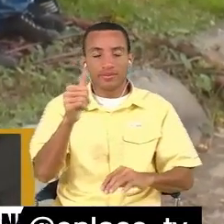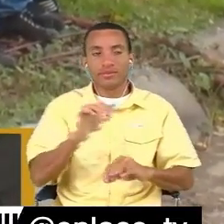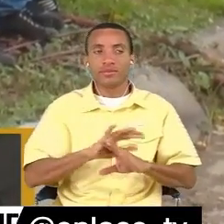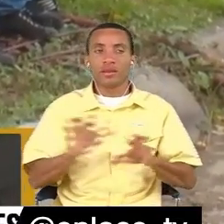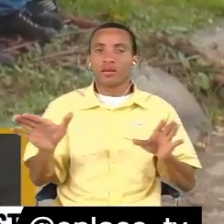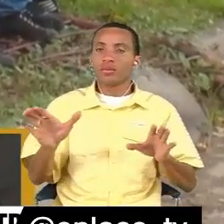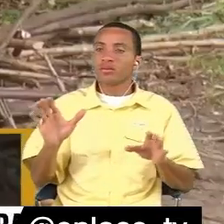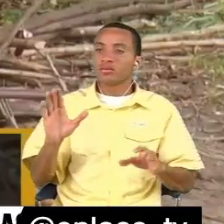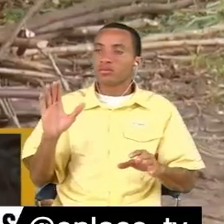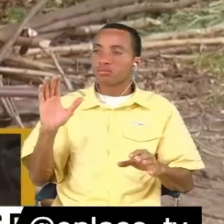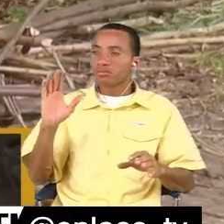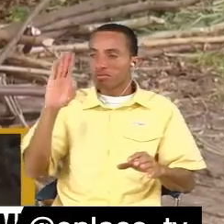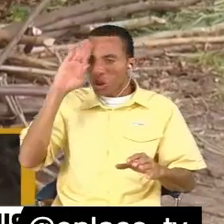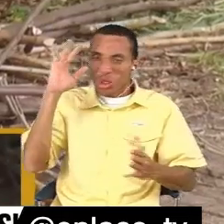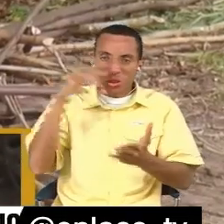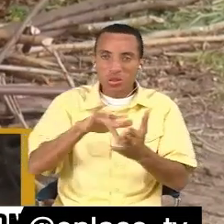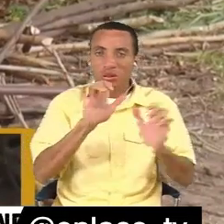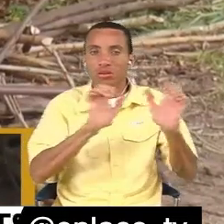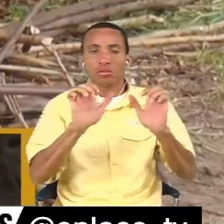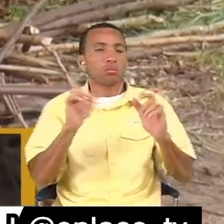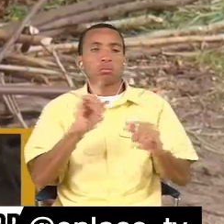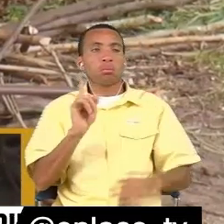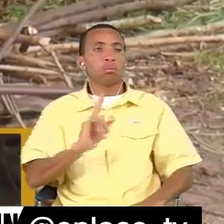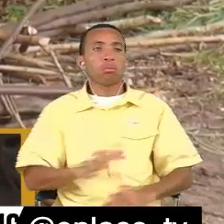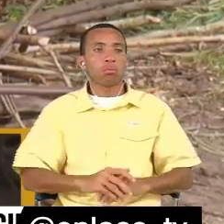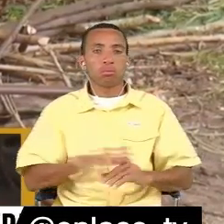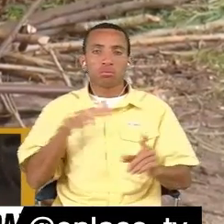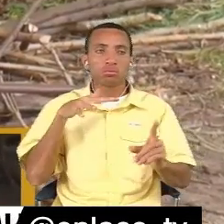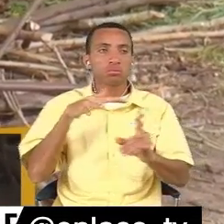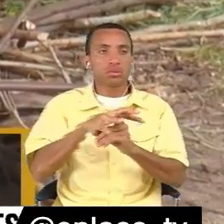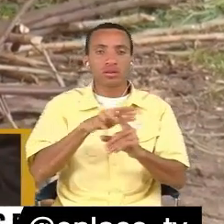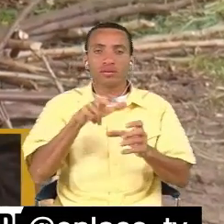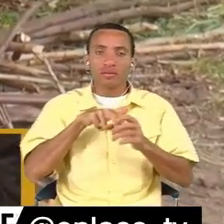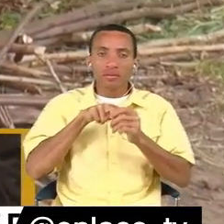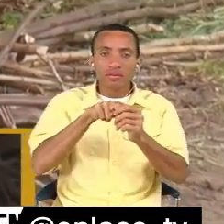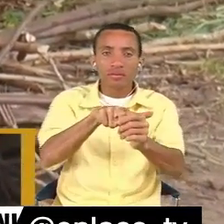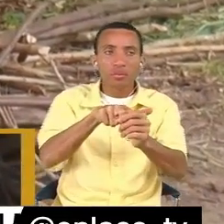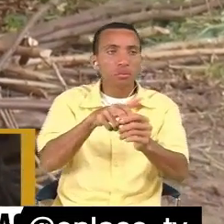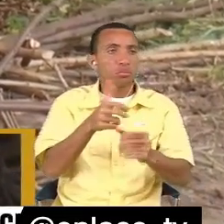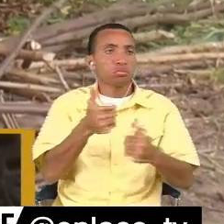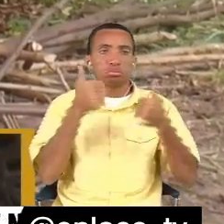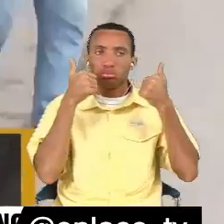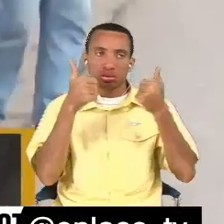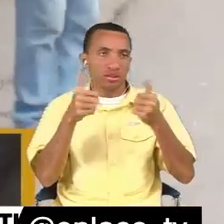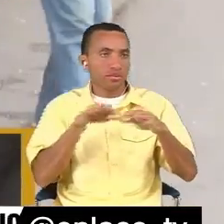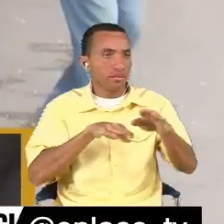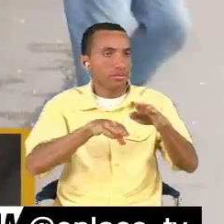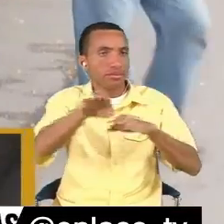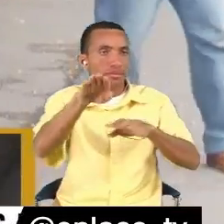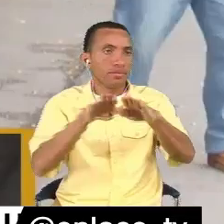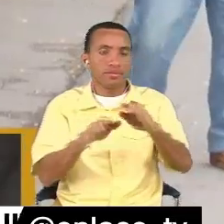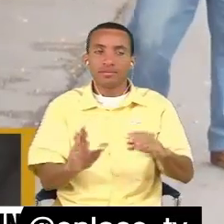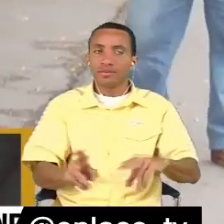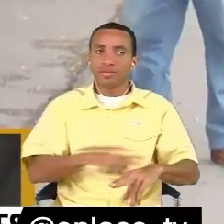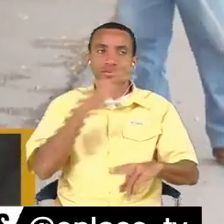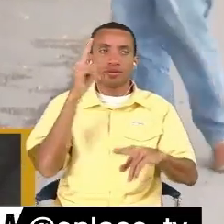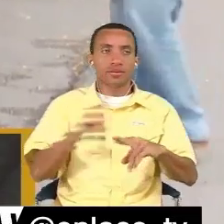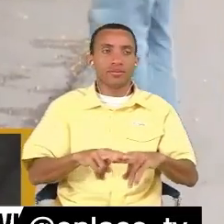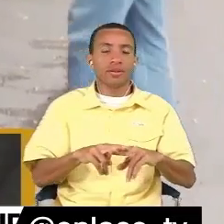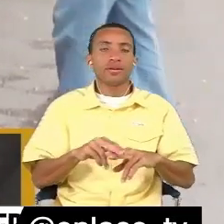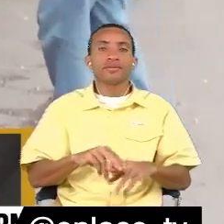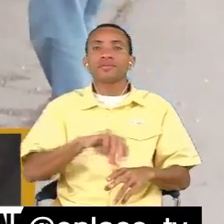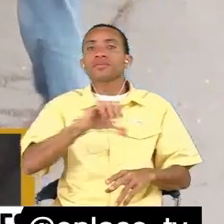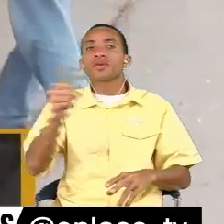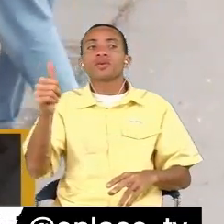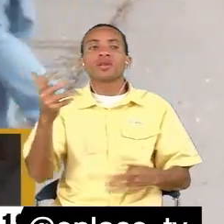por parte de la policía y de afectación a la movilidad o a las vías o a la malla vial. La otra fue en el